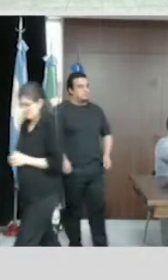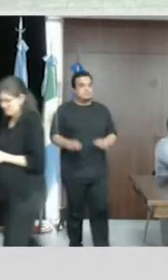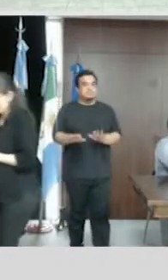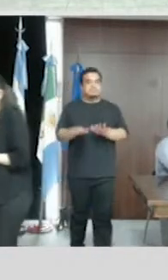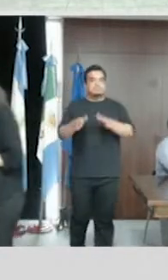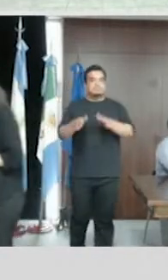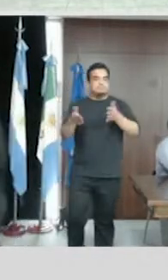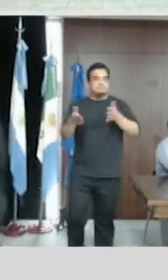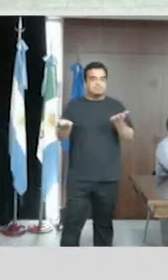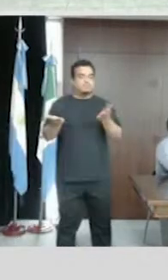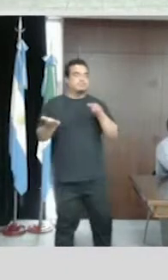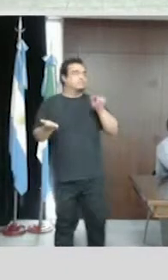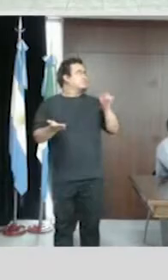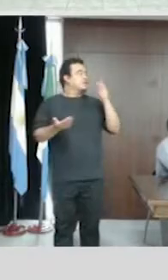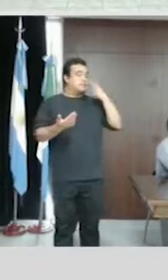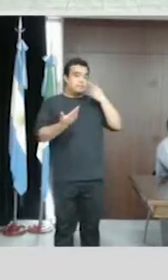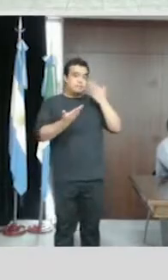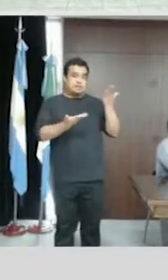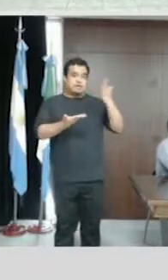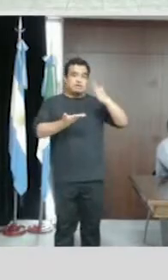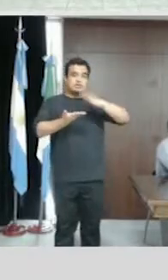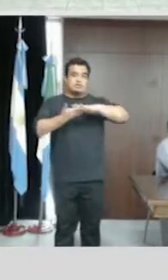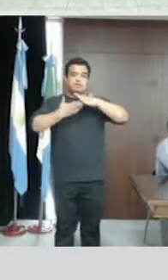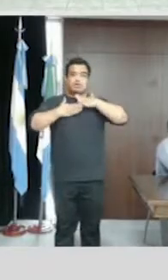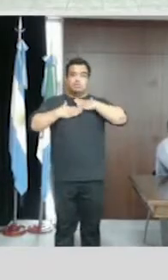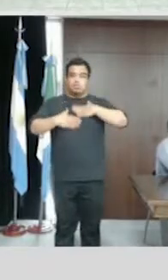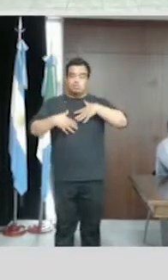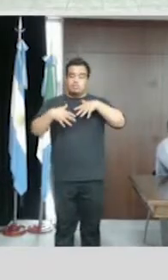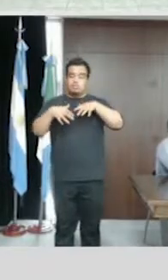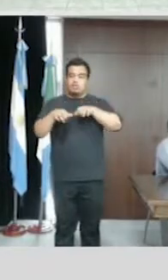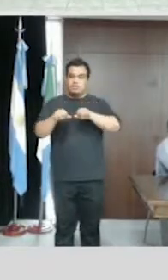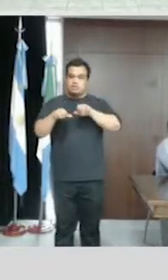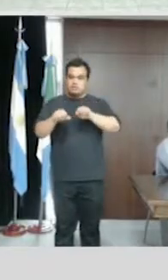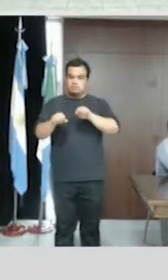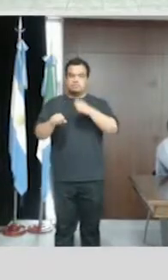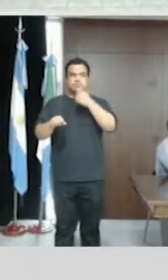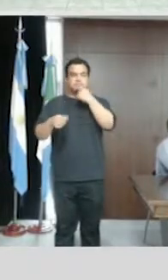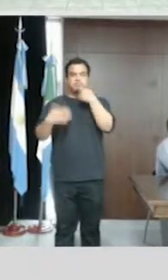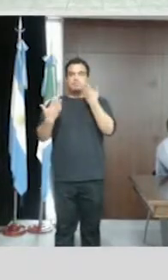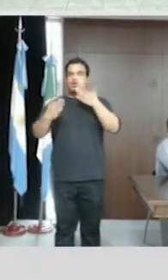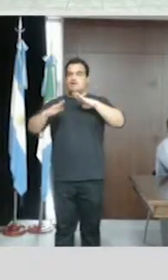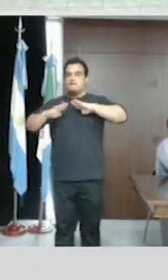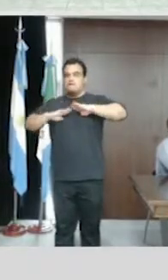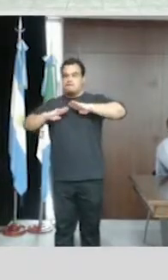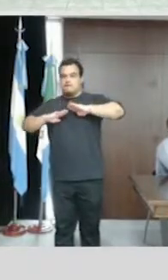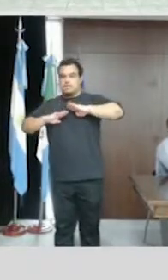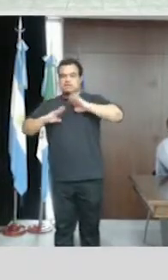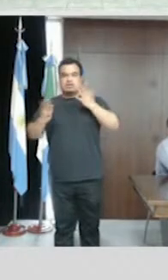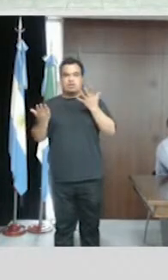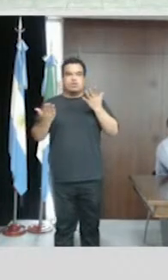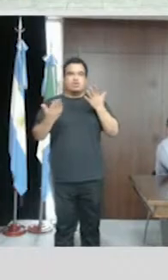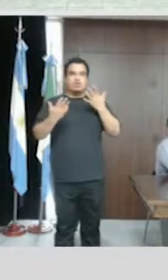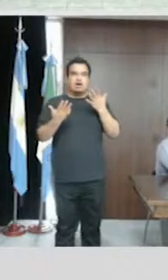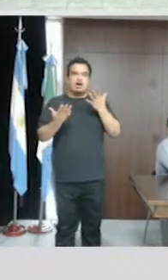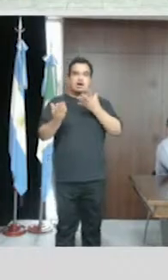Bueno, esto es fisiología, cómo la actividad física impacta medianamente, no teniendo en cuenta el